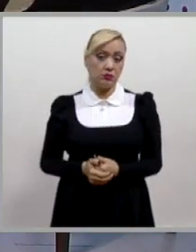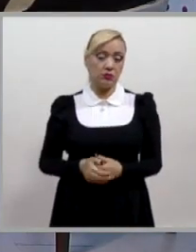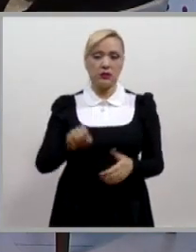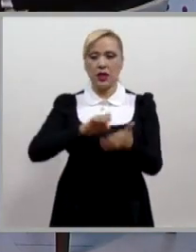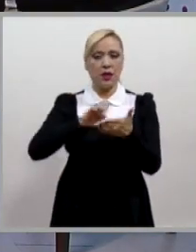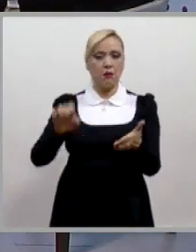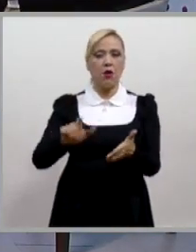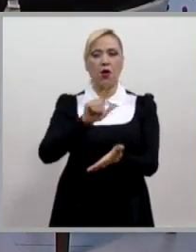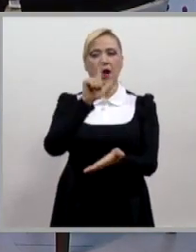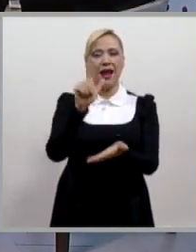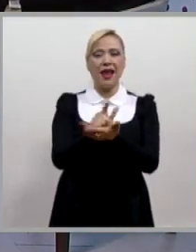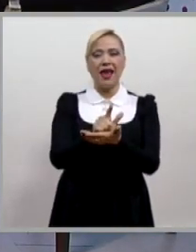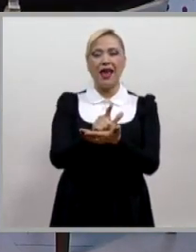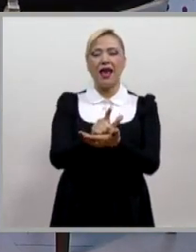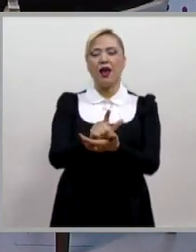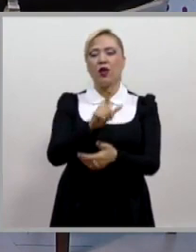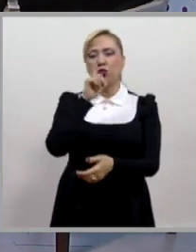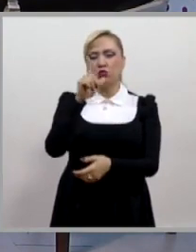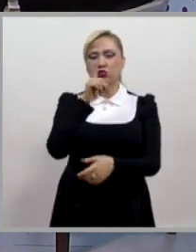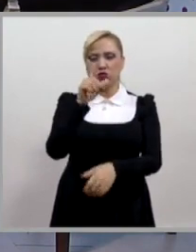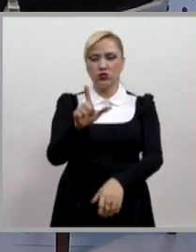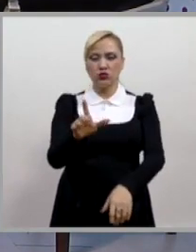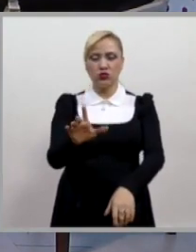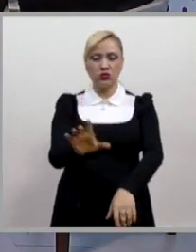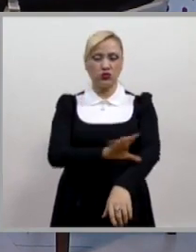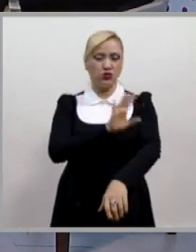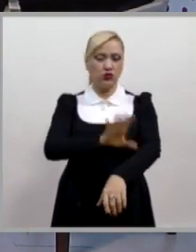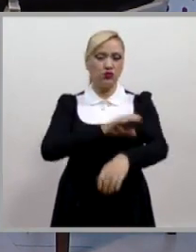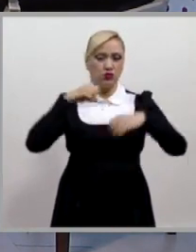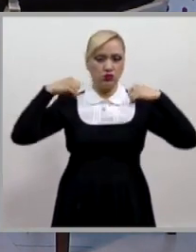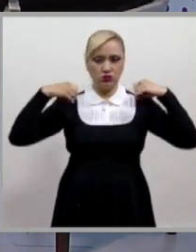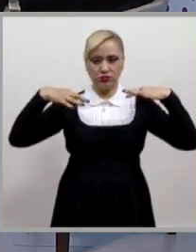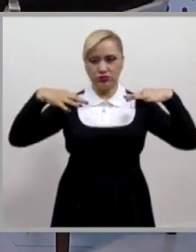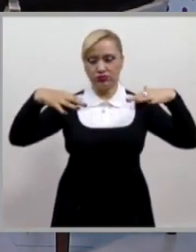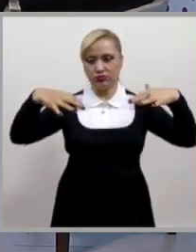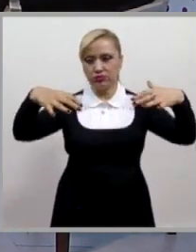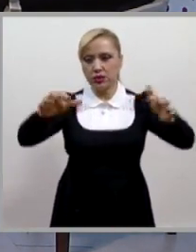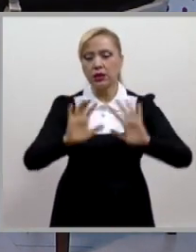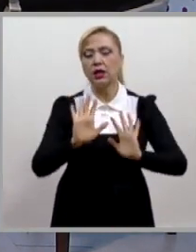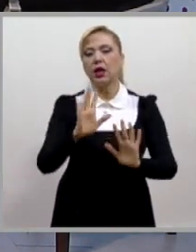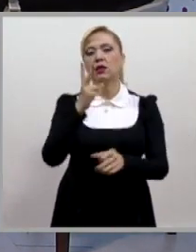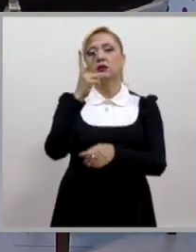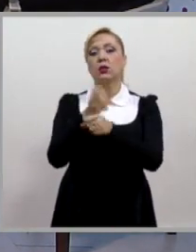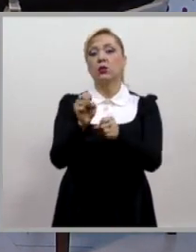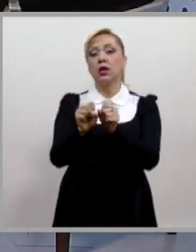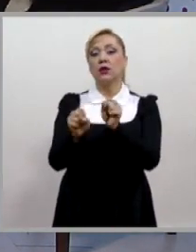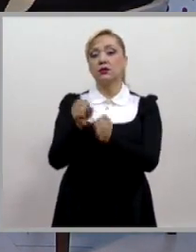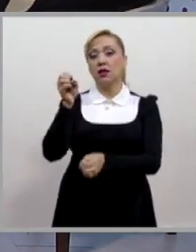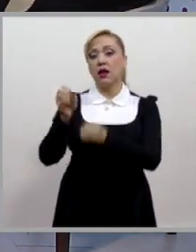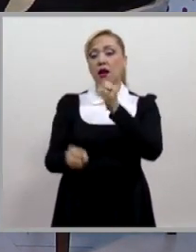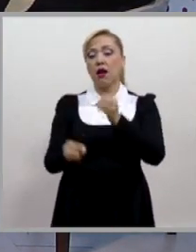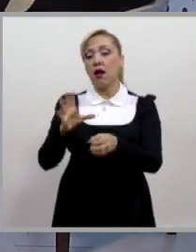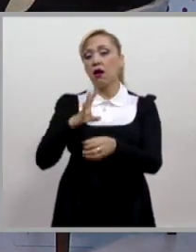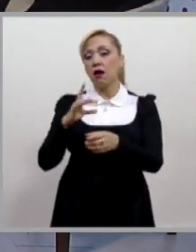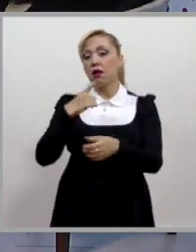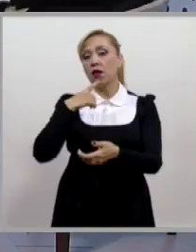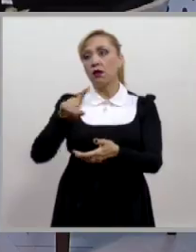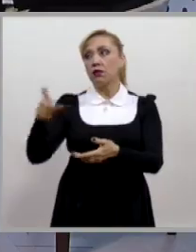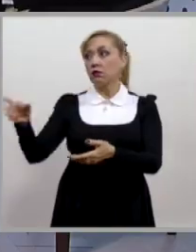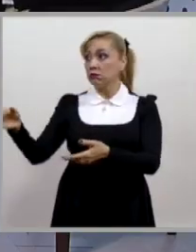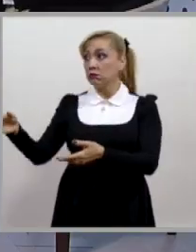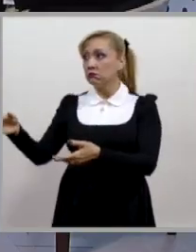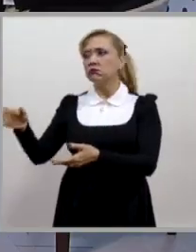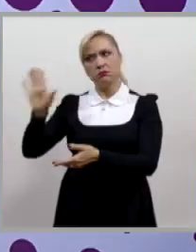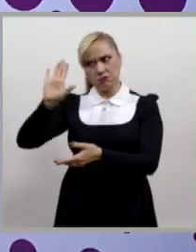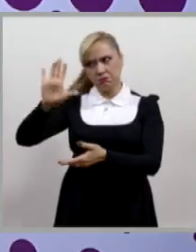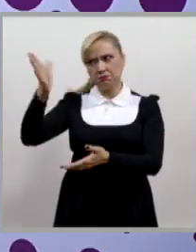la nueva ley de la industria eléctrica, la LIE, hay un asunto en la segunda sala que se atrajo por facultad de